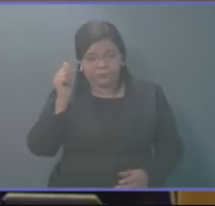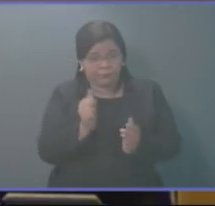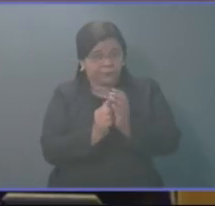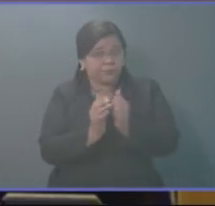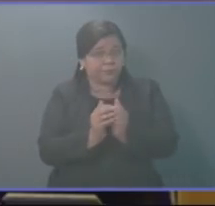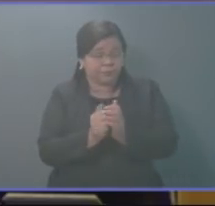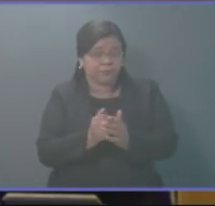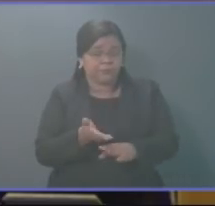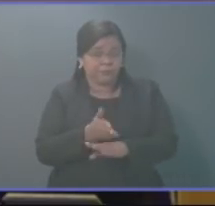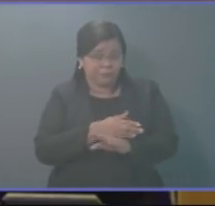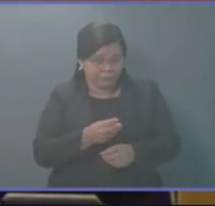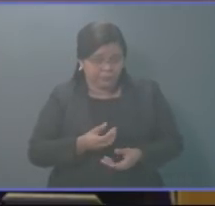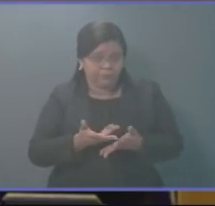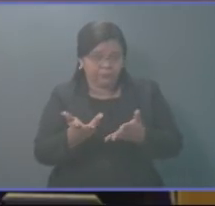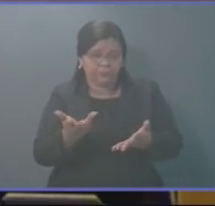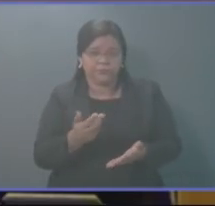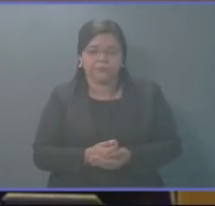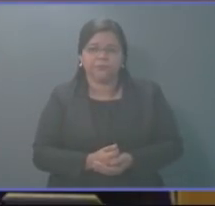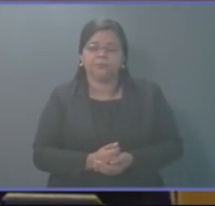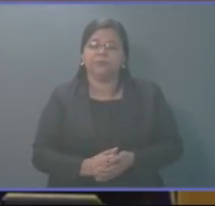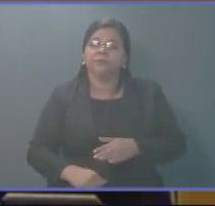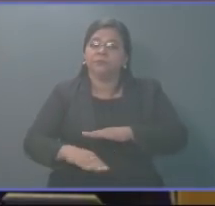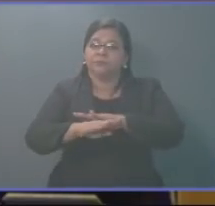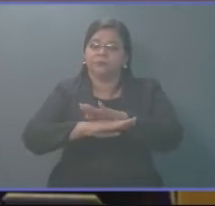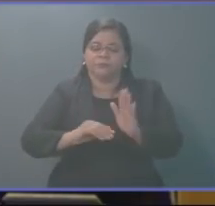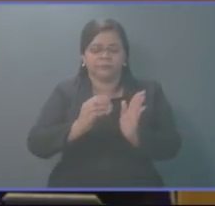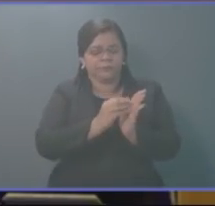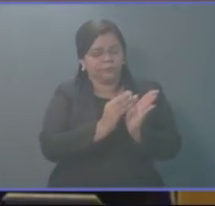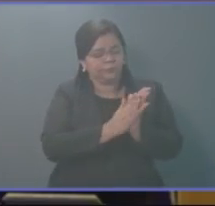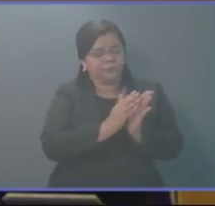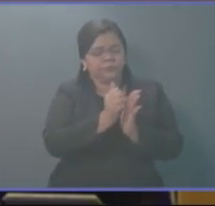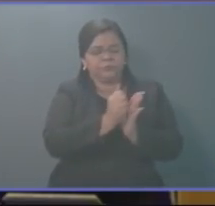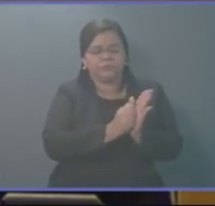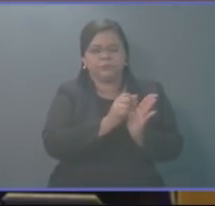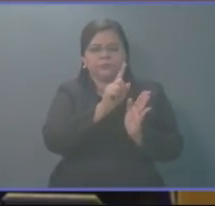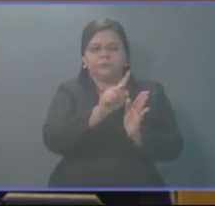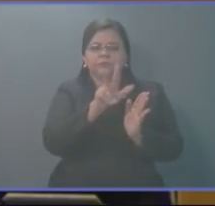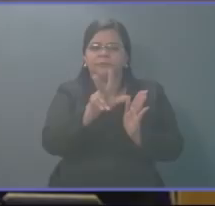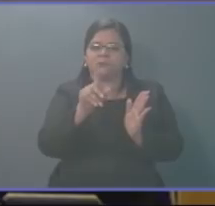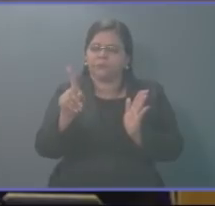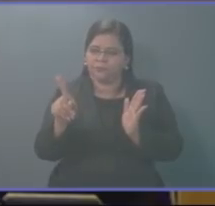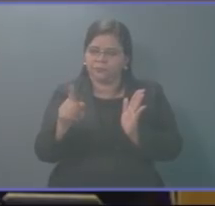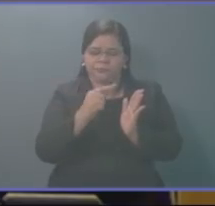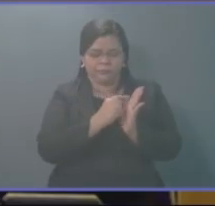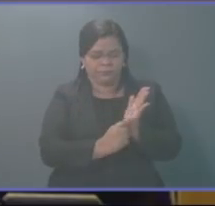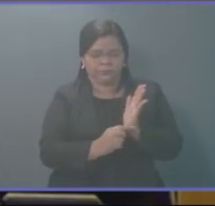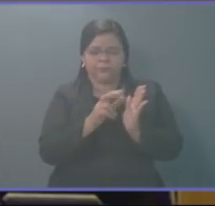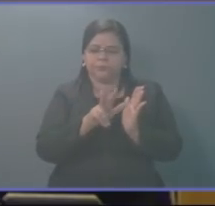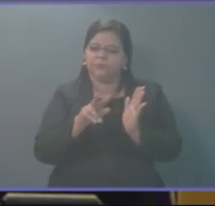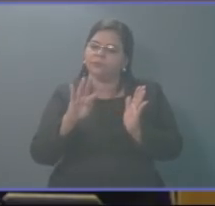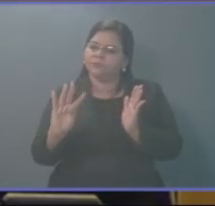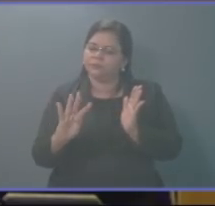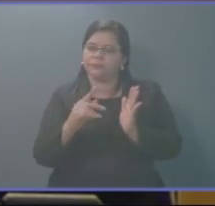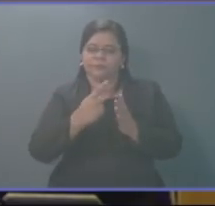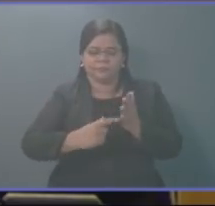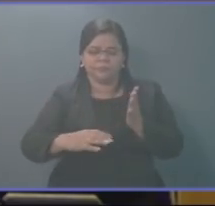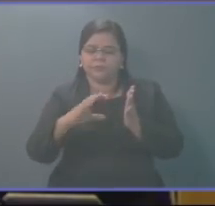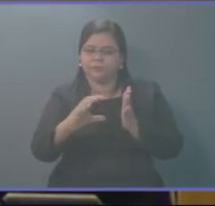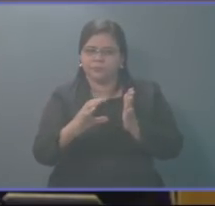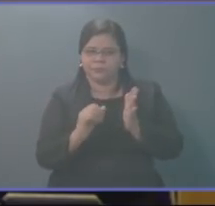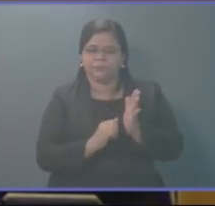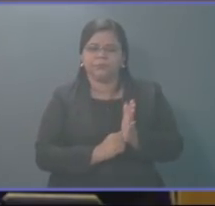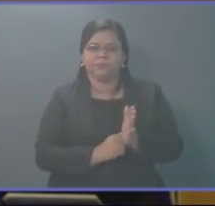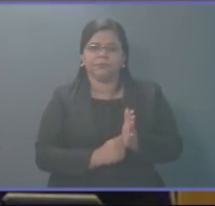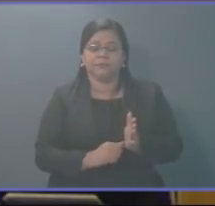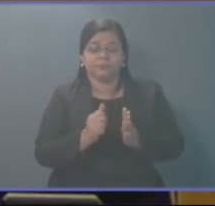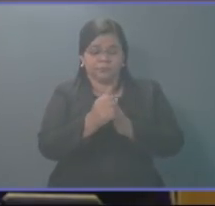expone en el mismo y de conformidad a lo establecido en los artículos 131, ordinal 34 de la Constitución